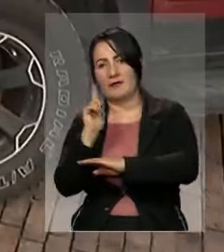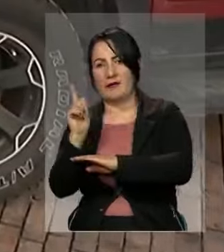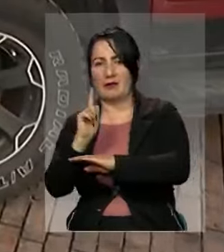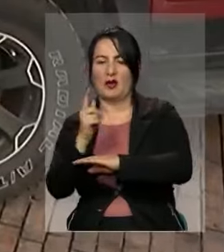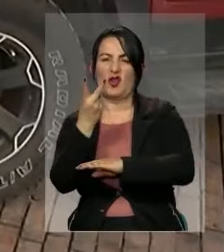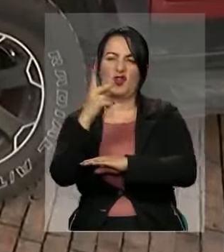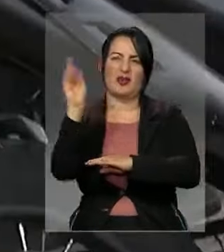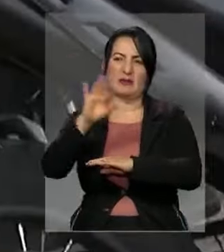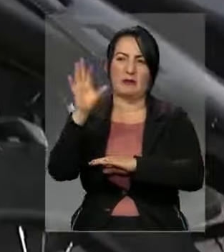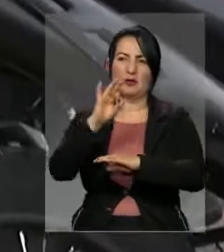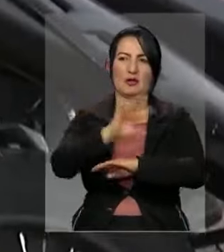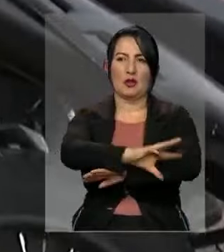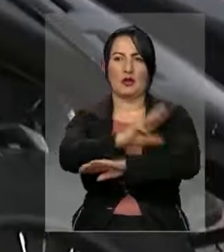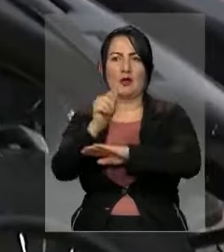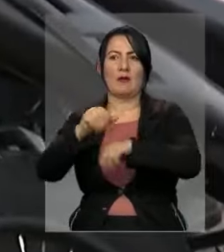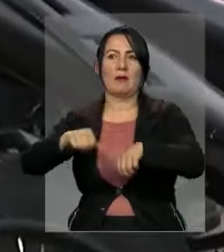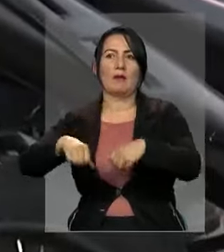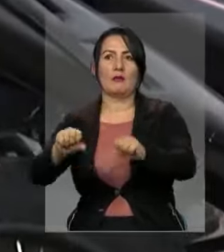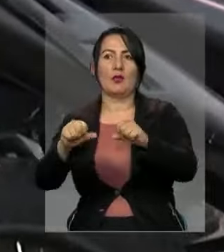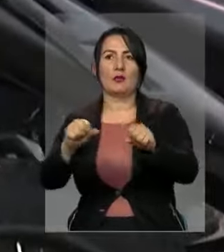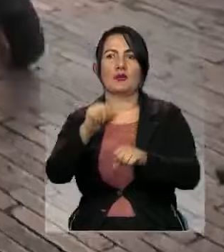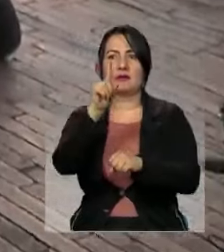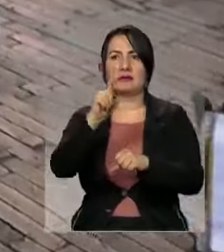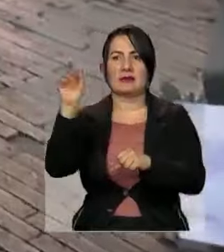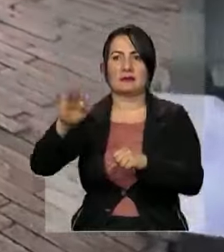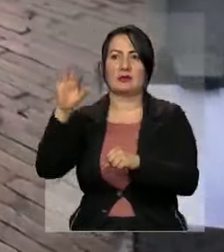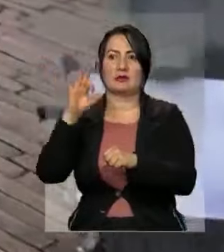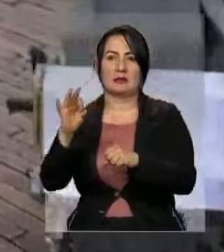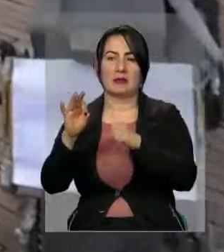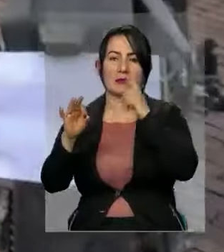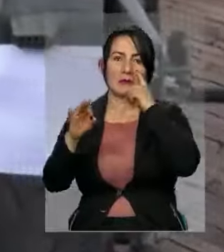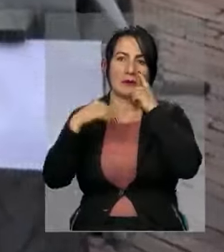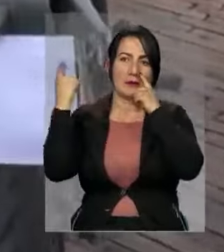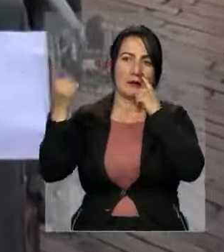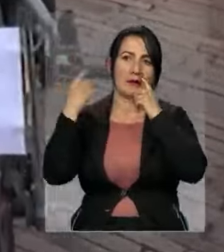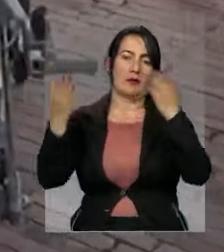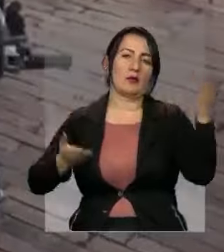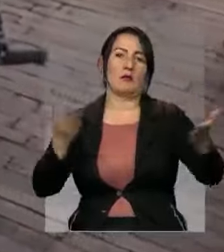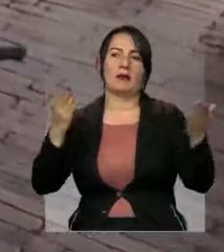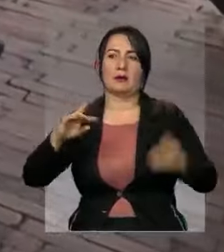12% y de motos en un 6% en comparación al año anterior.